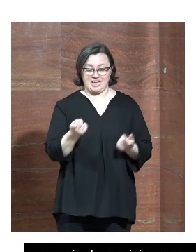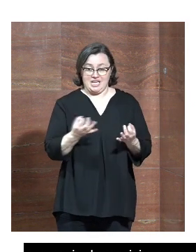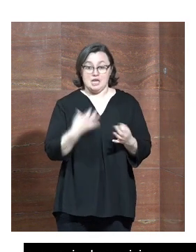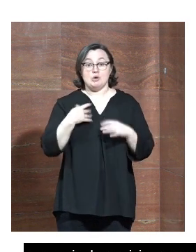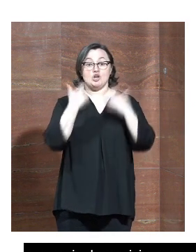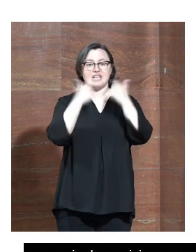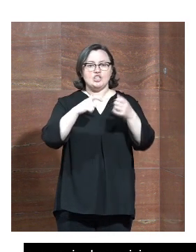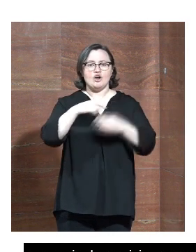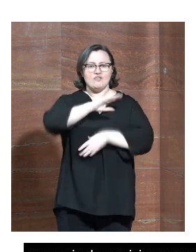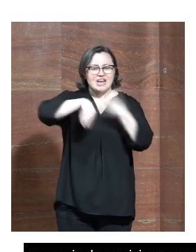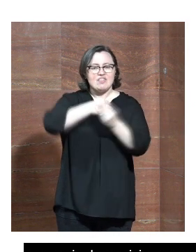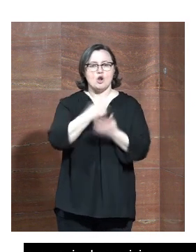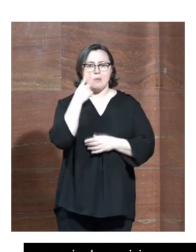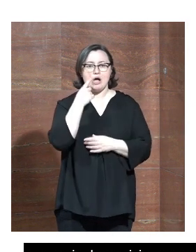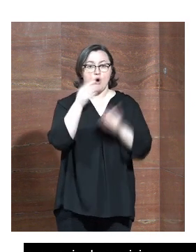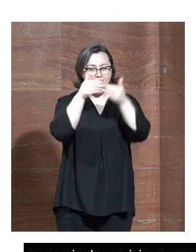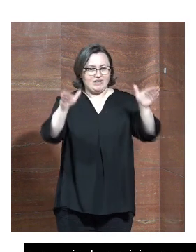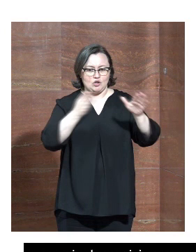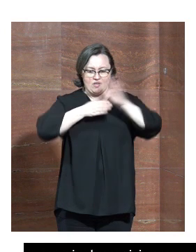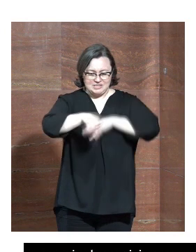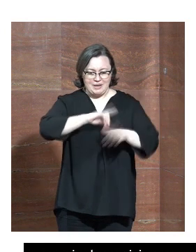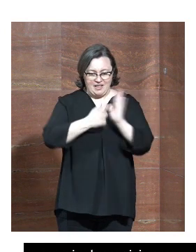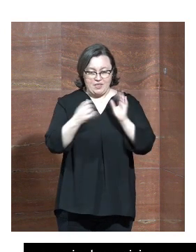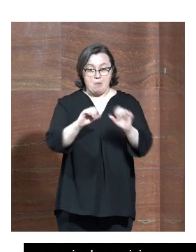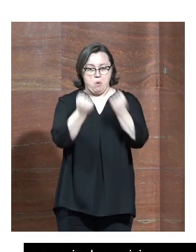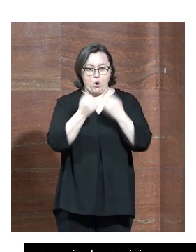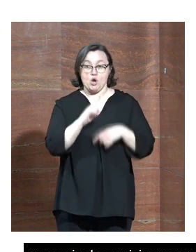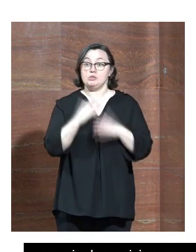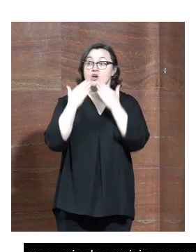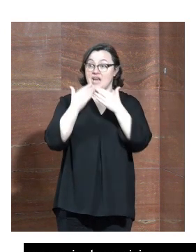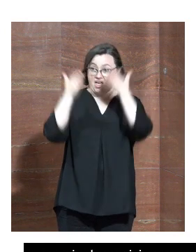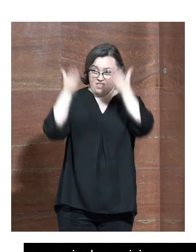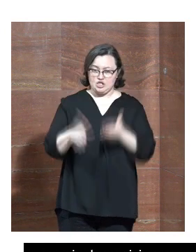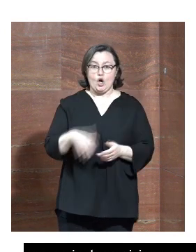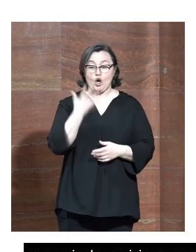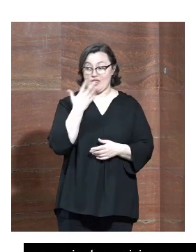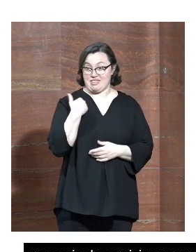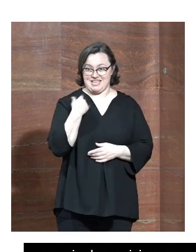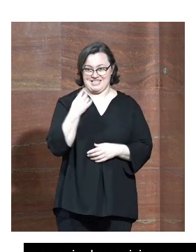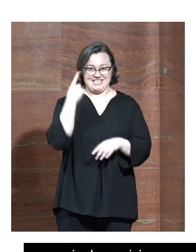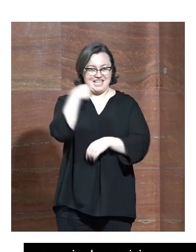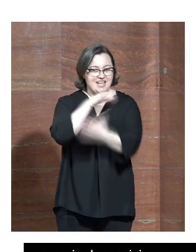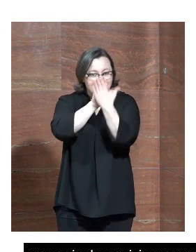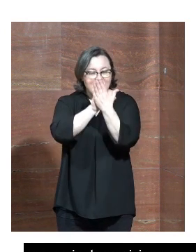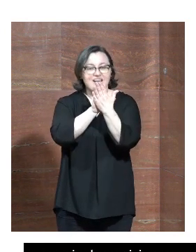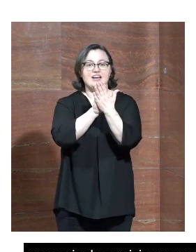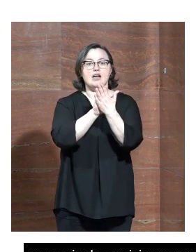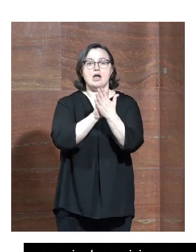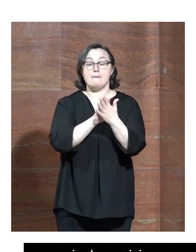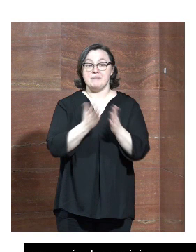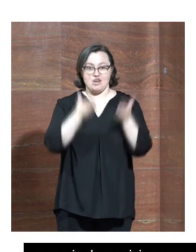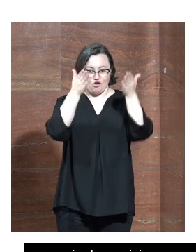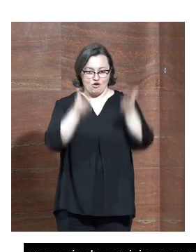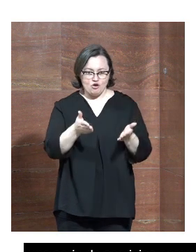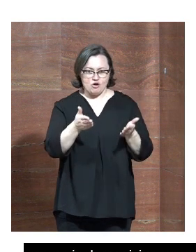sector financiero se adapte a ellos y no al contrario. Pues muchísimas gracias. Pues yo le he conocido ahora virtualmente, pero